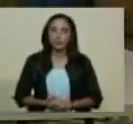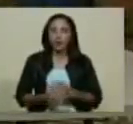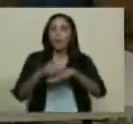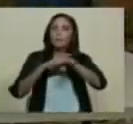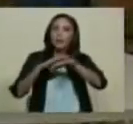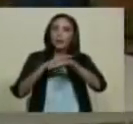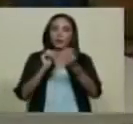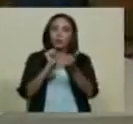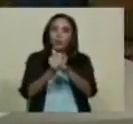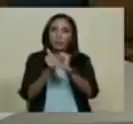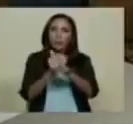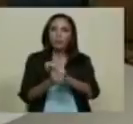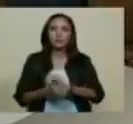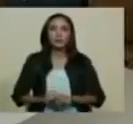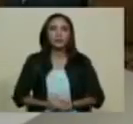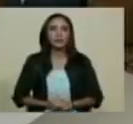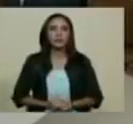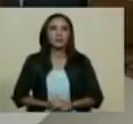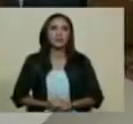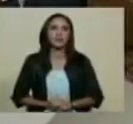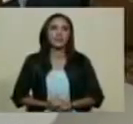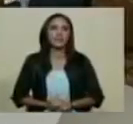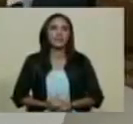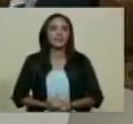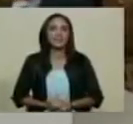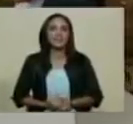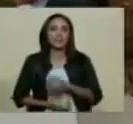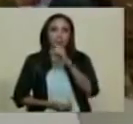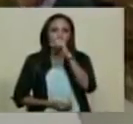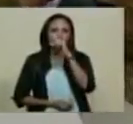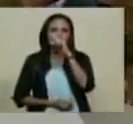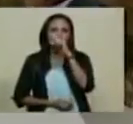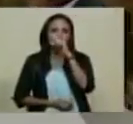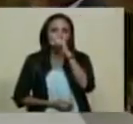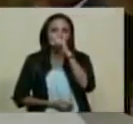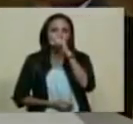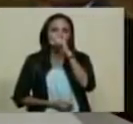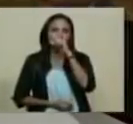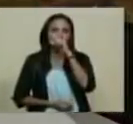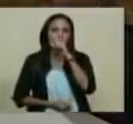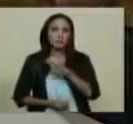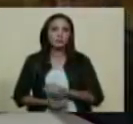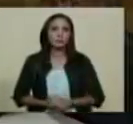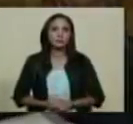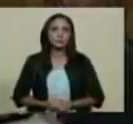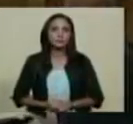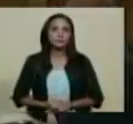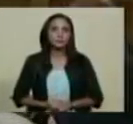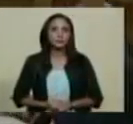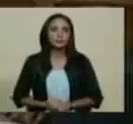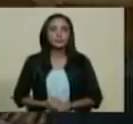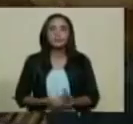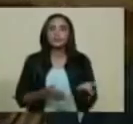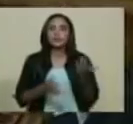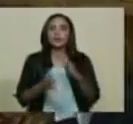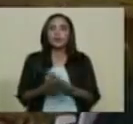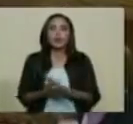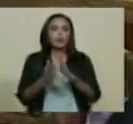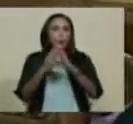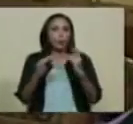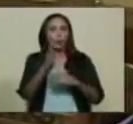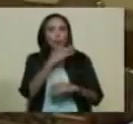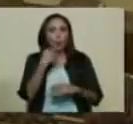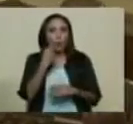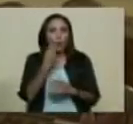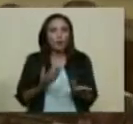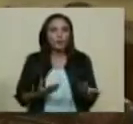compañero, todo el equipo en deporte, los Juegos Deportivos Universitarios, los Juegos Deportivos Comunales,